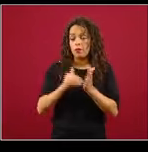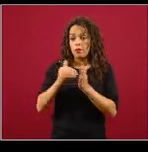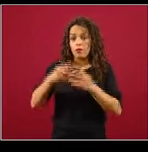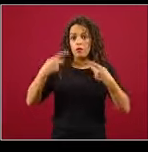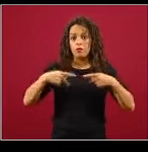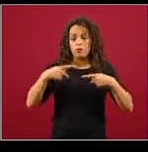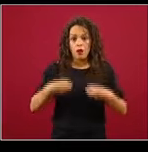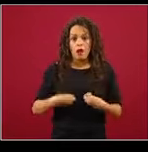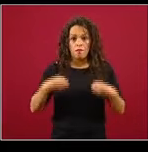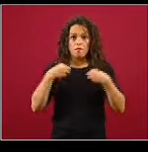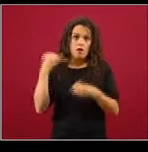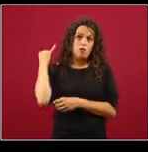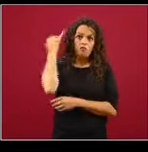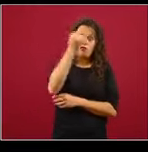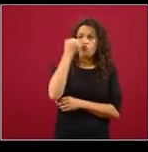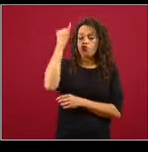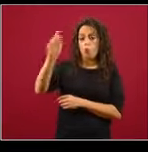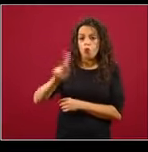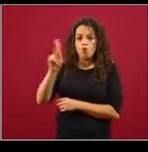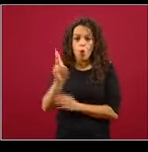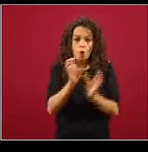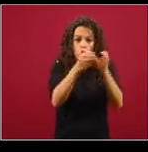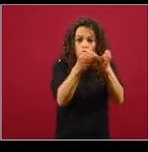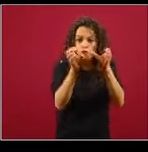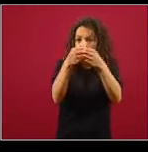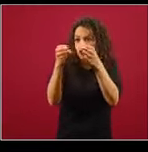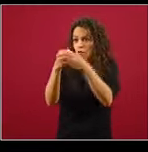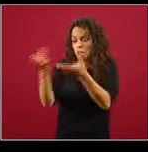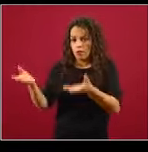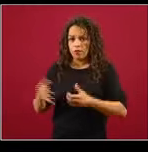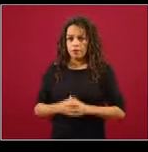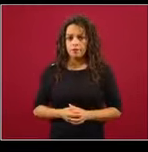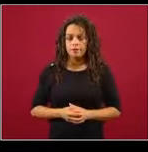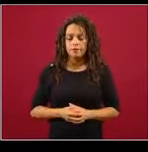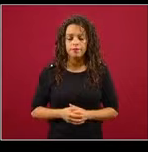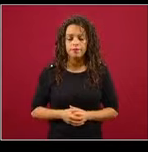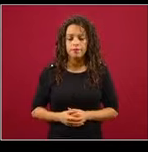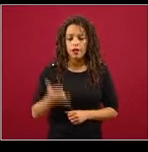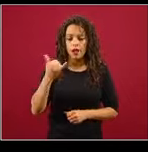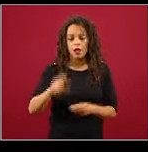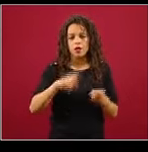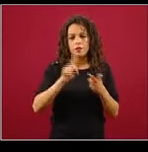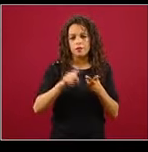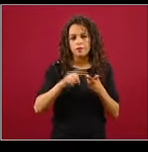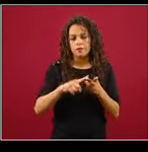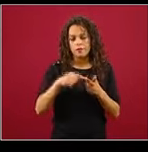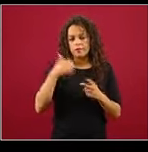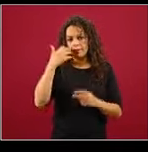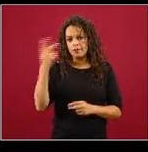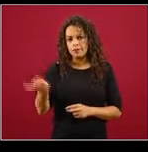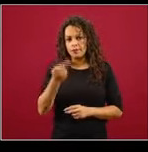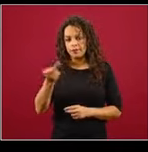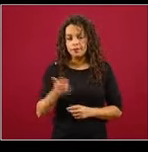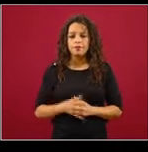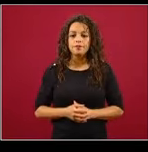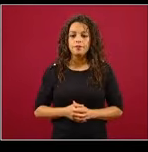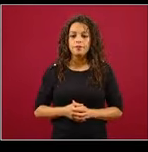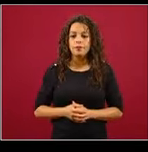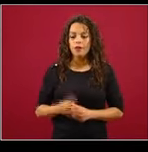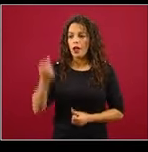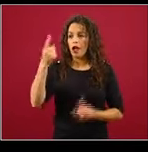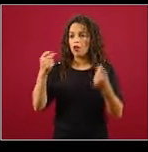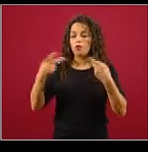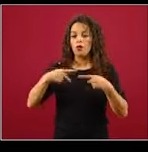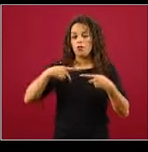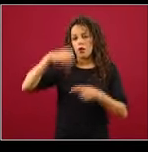en pequeños poblados en este país. Y un segundo punto, si me permite rapidísimo. Algunos expertos indican que por